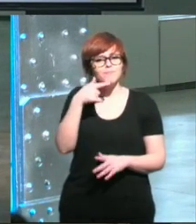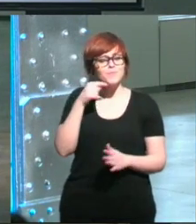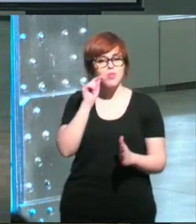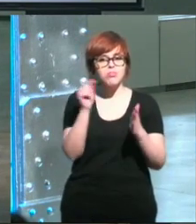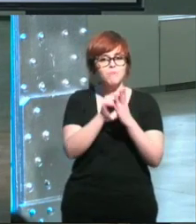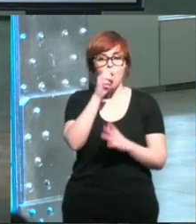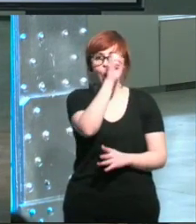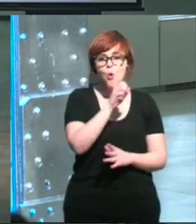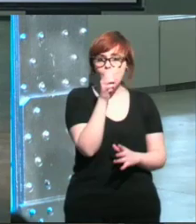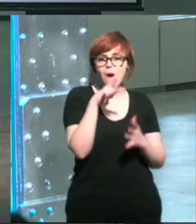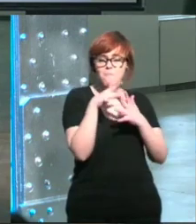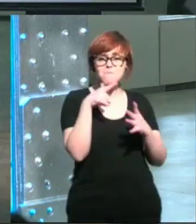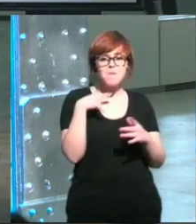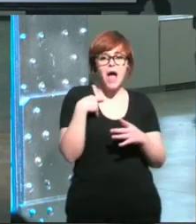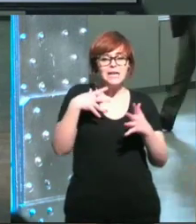los esquemas.